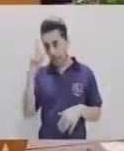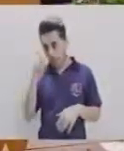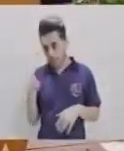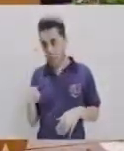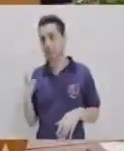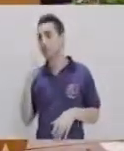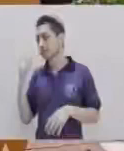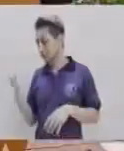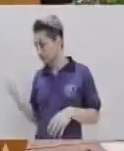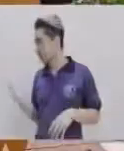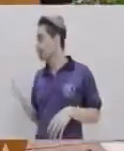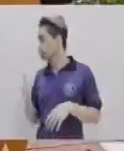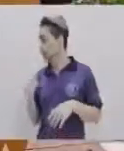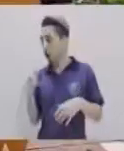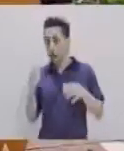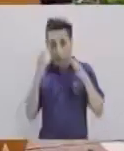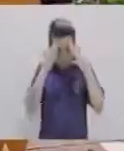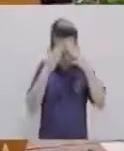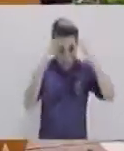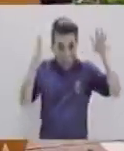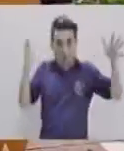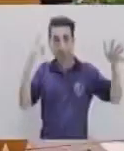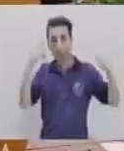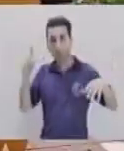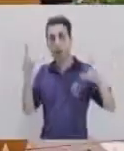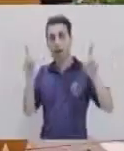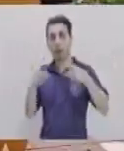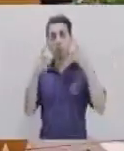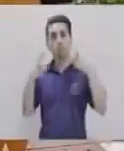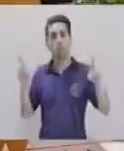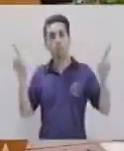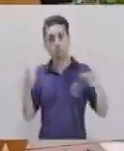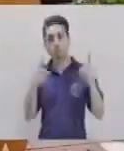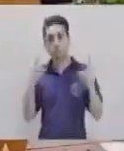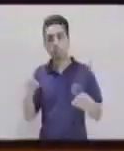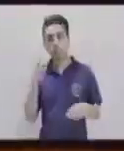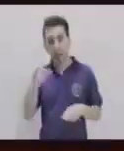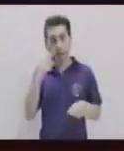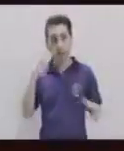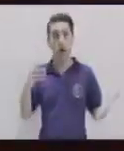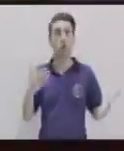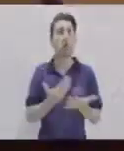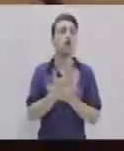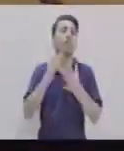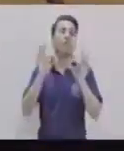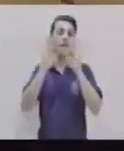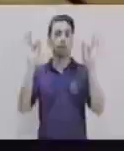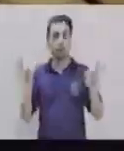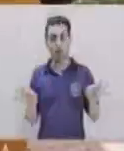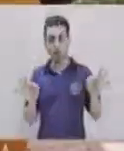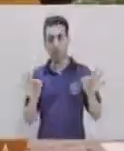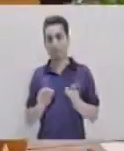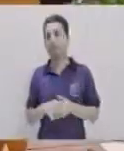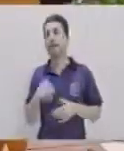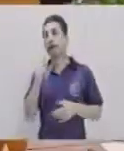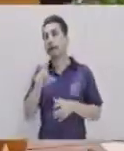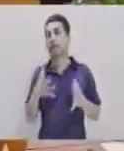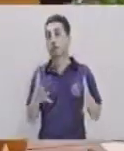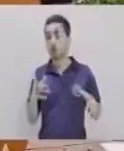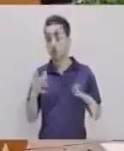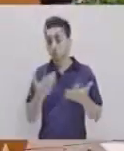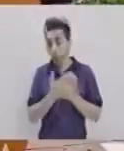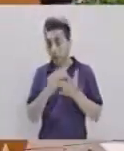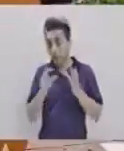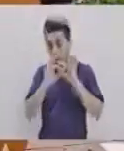las del bajo, la baqueta va a ser mucho más grande para que tenga la buena sonoridad que necesita, ¿sí? Si toco con